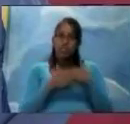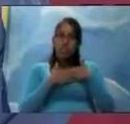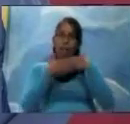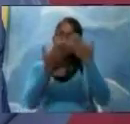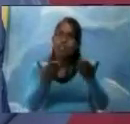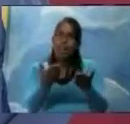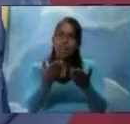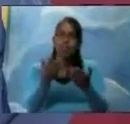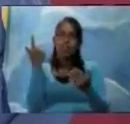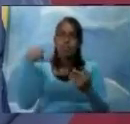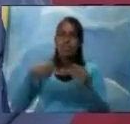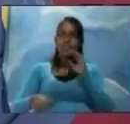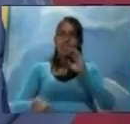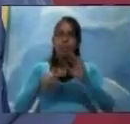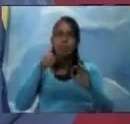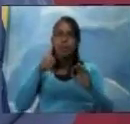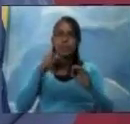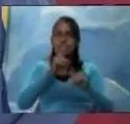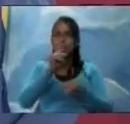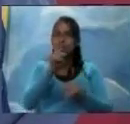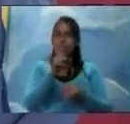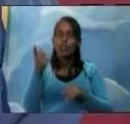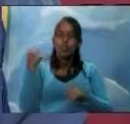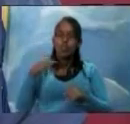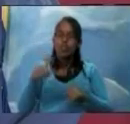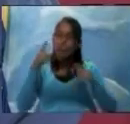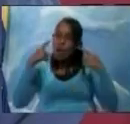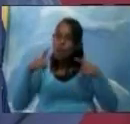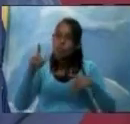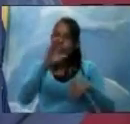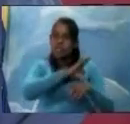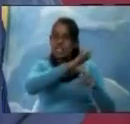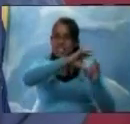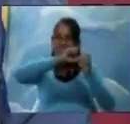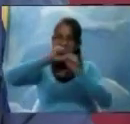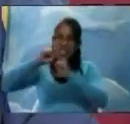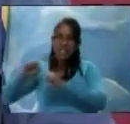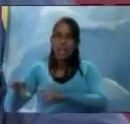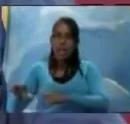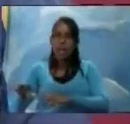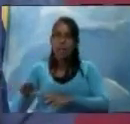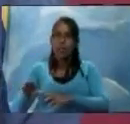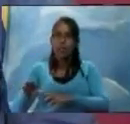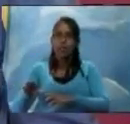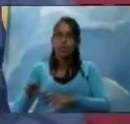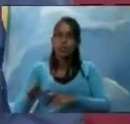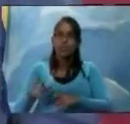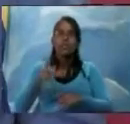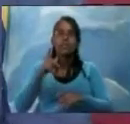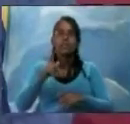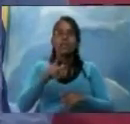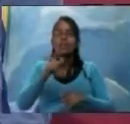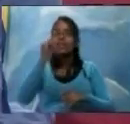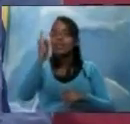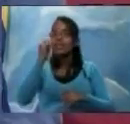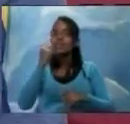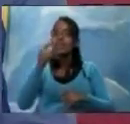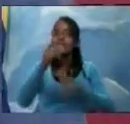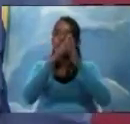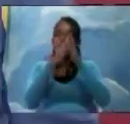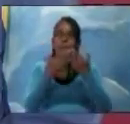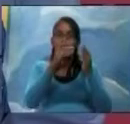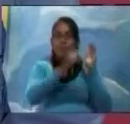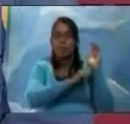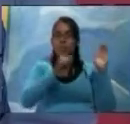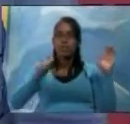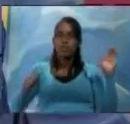dado y tendrá más, y al que no tiene, aún lo que tiene le será quitado. Dice la palabra del